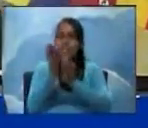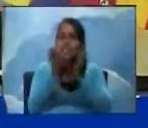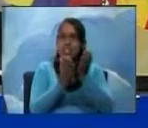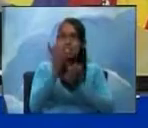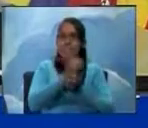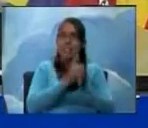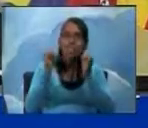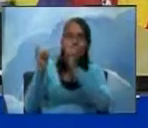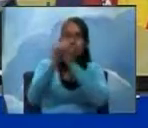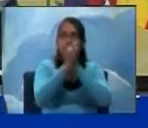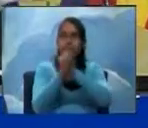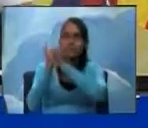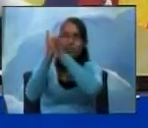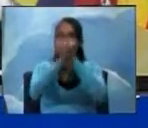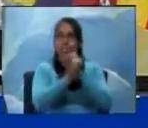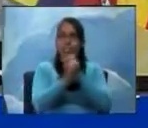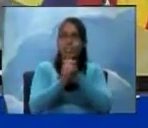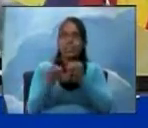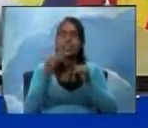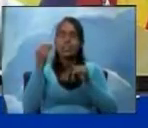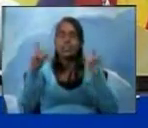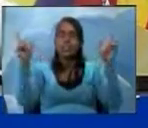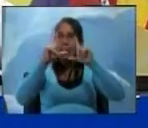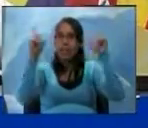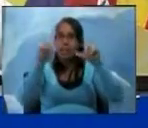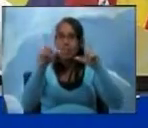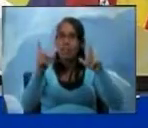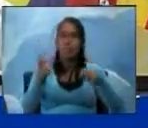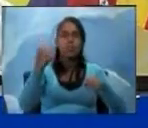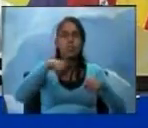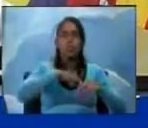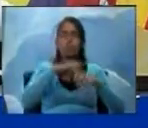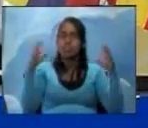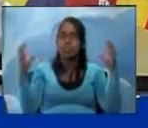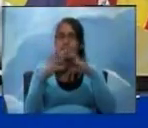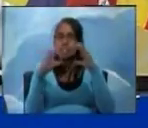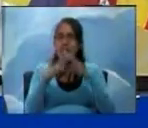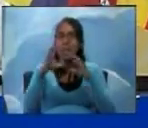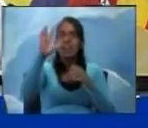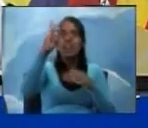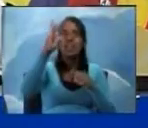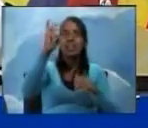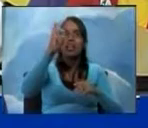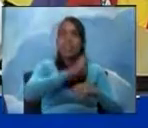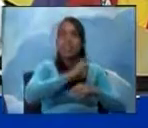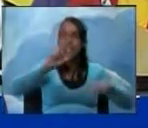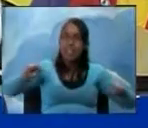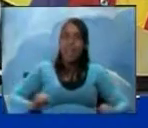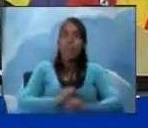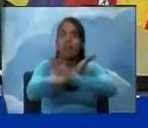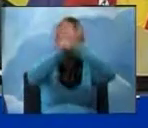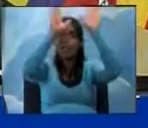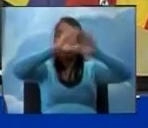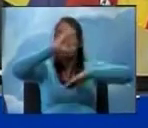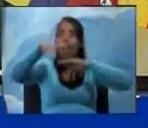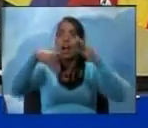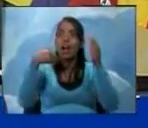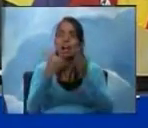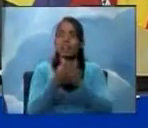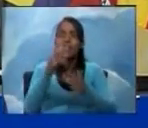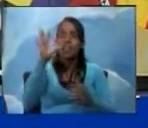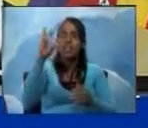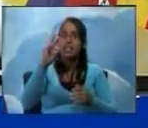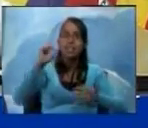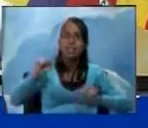de camarógrafo, los muchachos de televisión. Nos reunimos a las 6 de la mañana hasta las 7